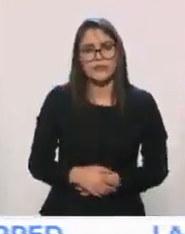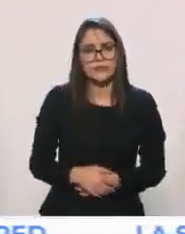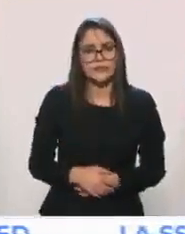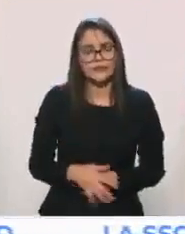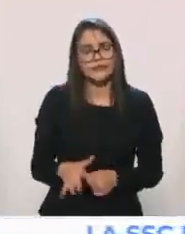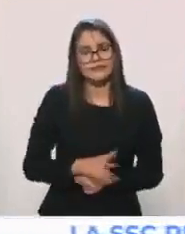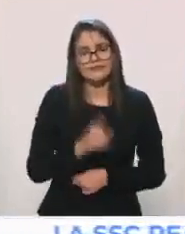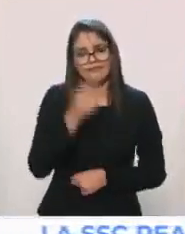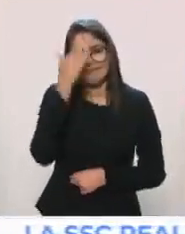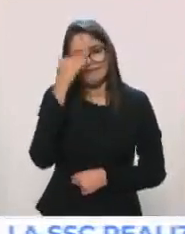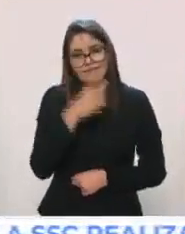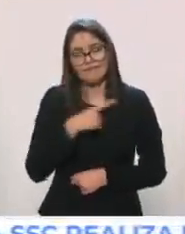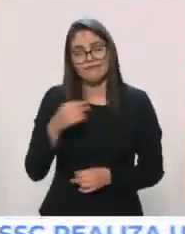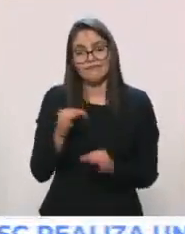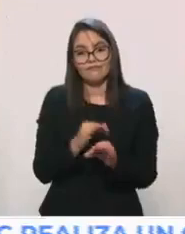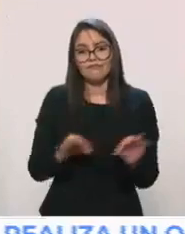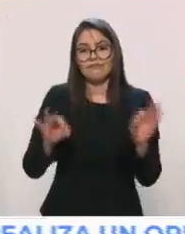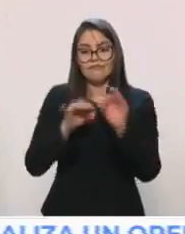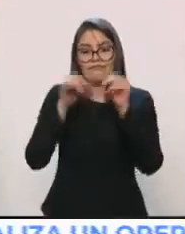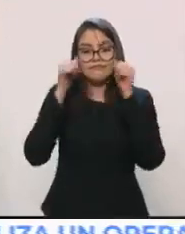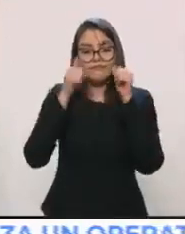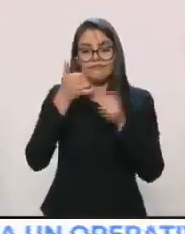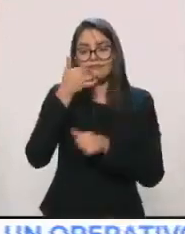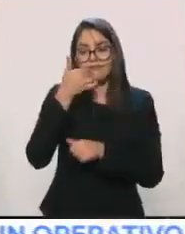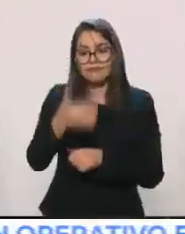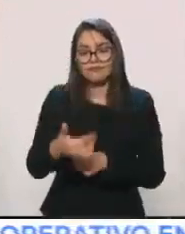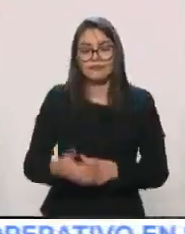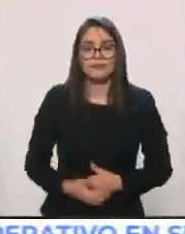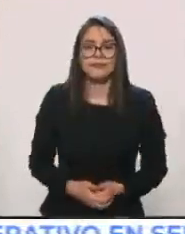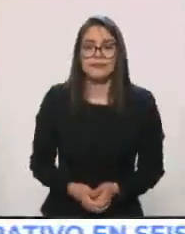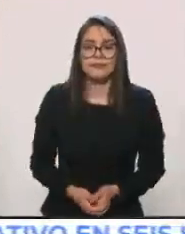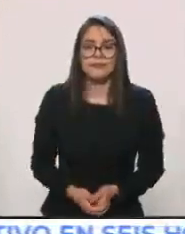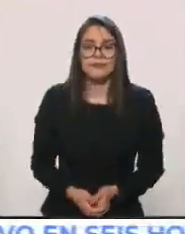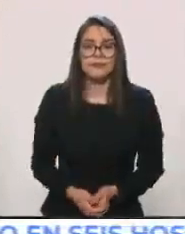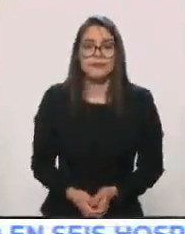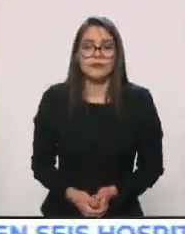oportuno seguirlas y estar bien informado. Enrique Muñiz, 21 Noticias.